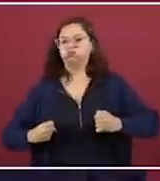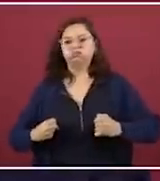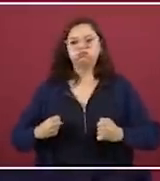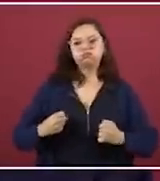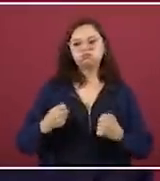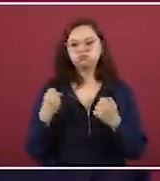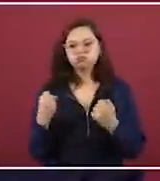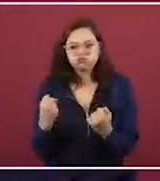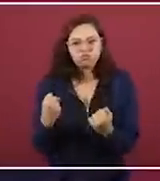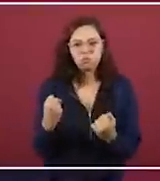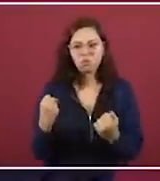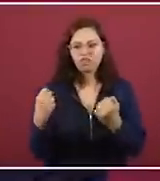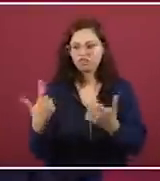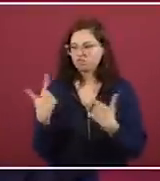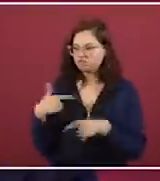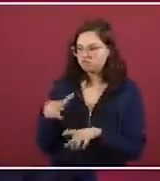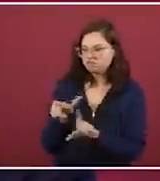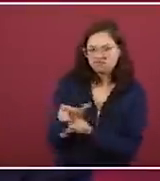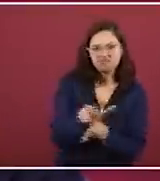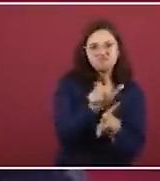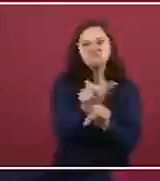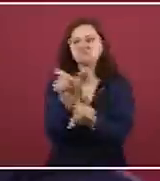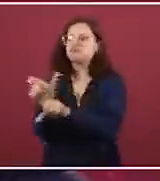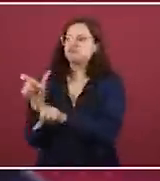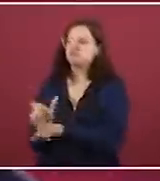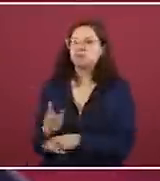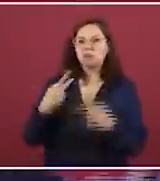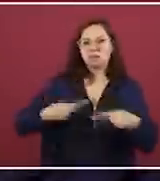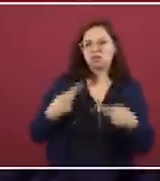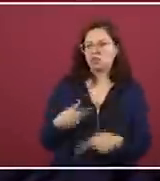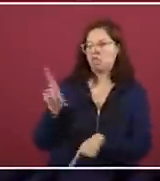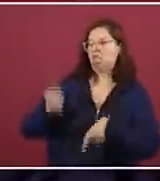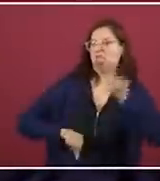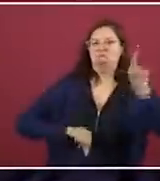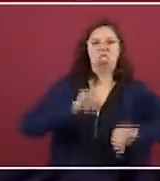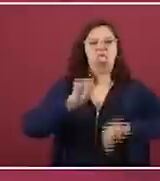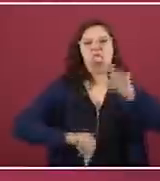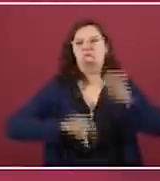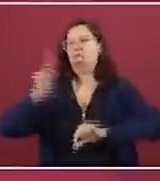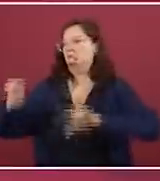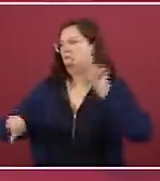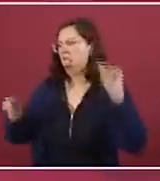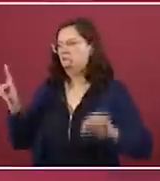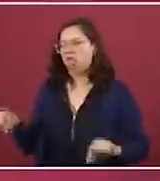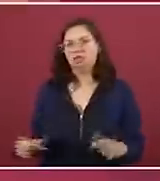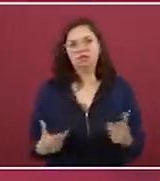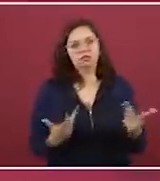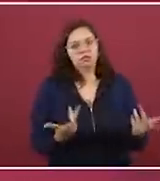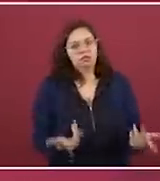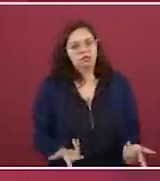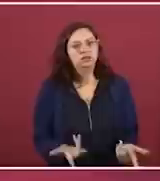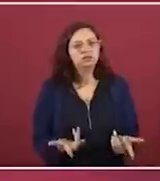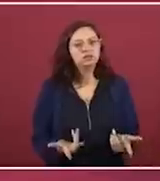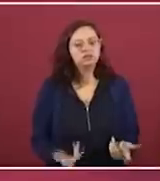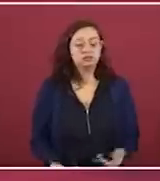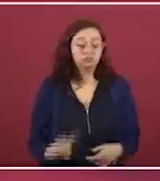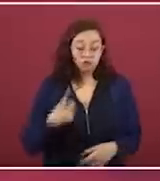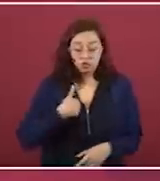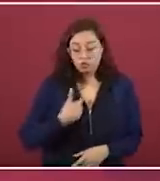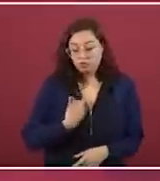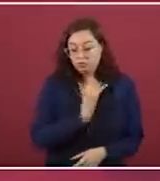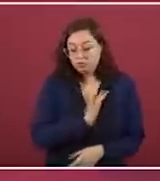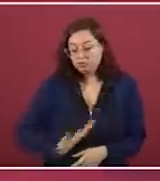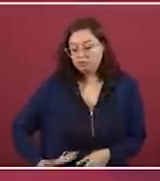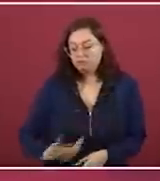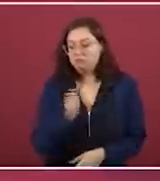muy poderosos. Yo antes tenía, todavía ni era yo presidente, era yo candidato, y